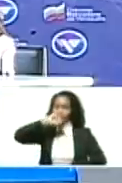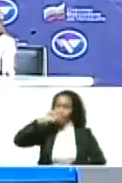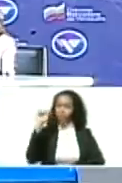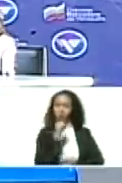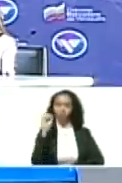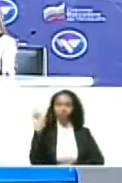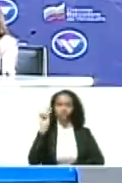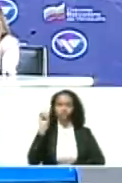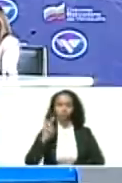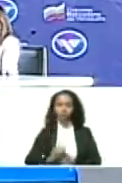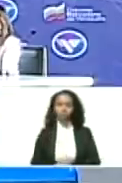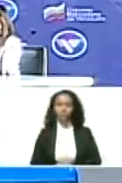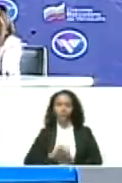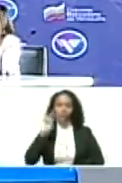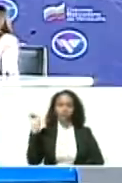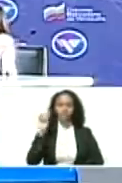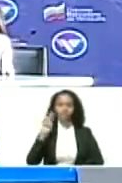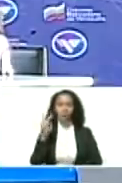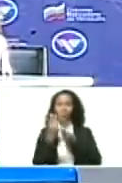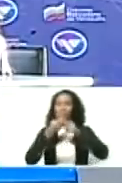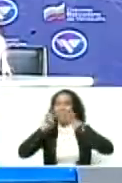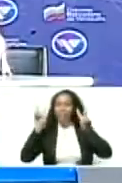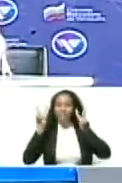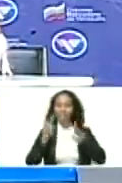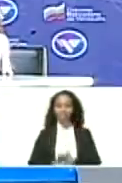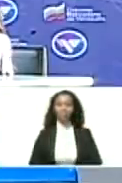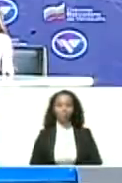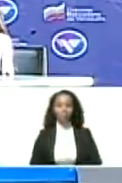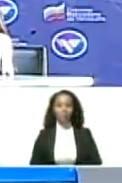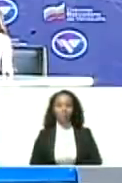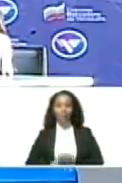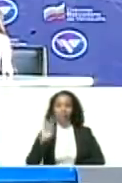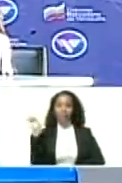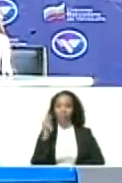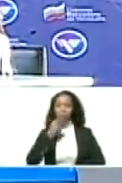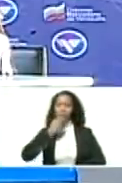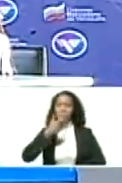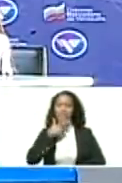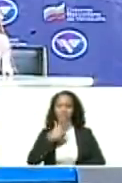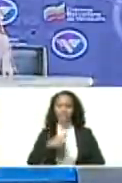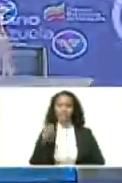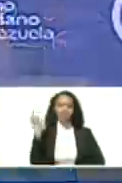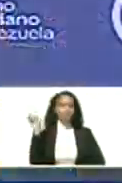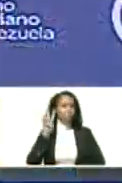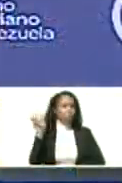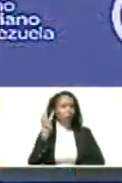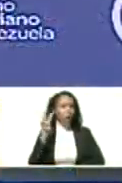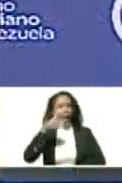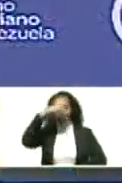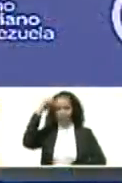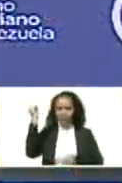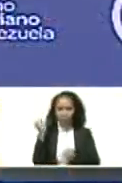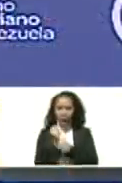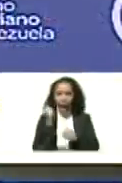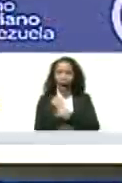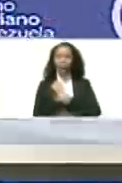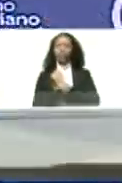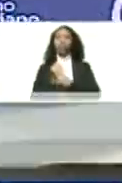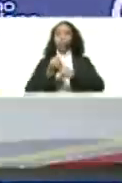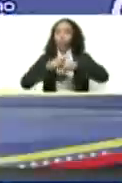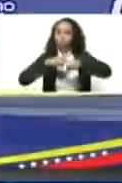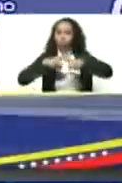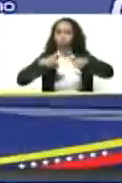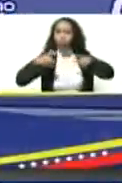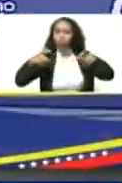Venezuela. Venezuela en paz. Venezuela bella. Venezuela trabajando,